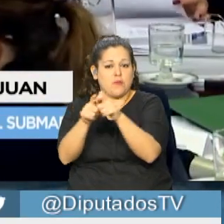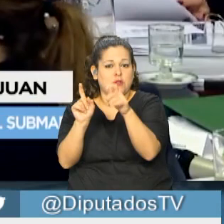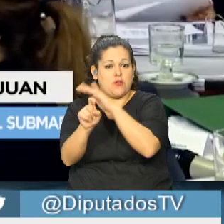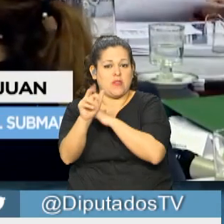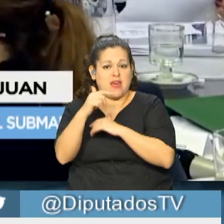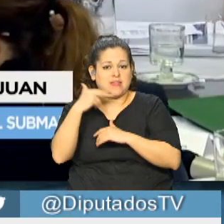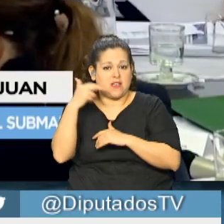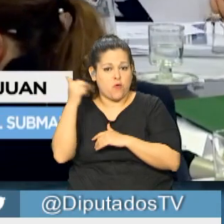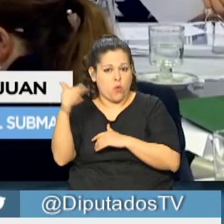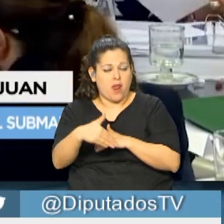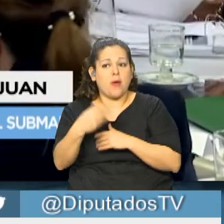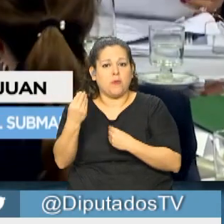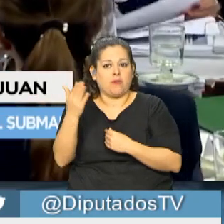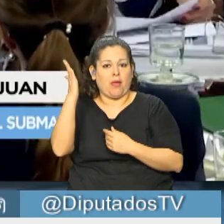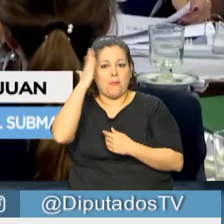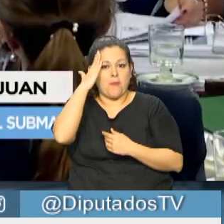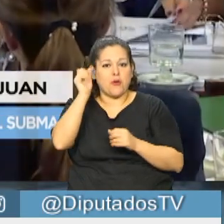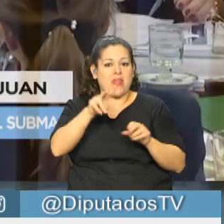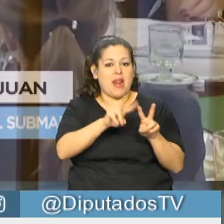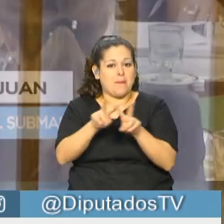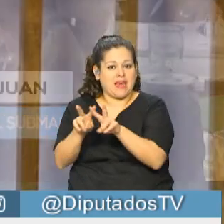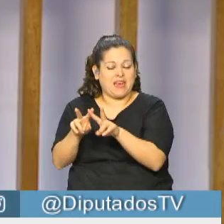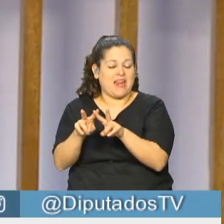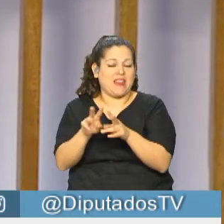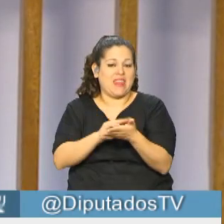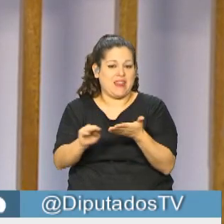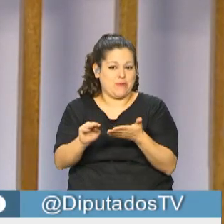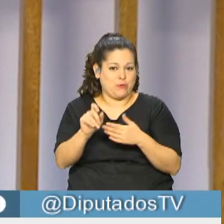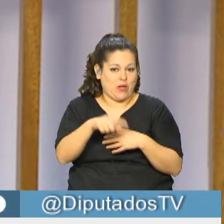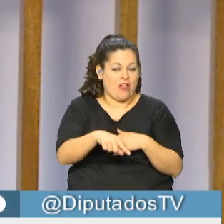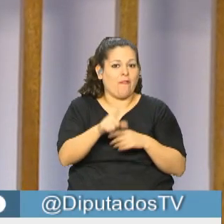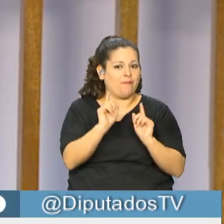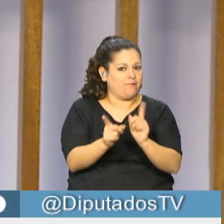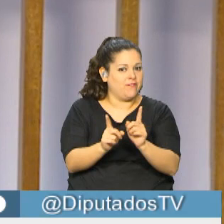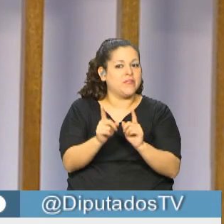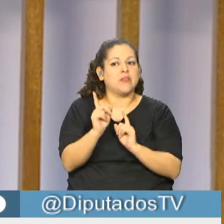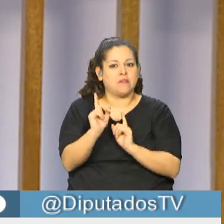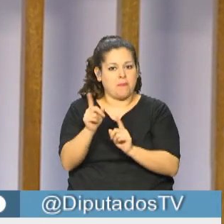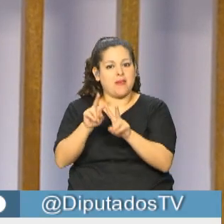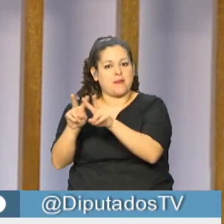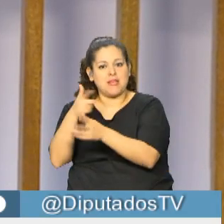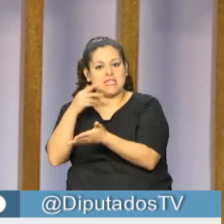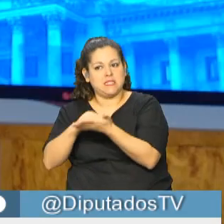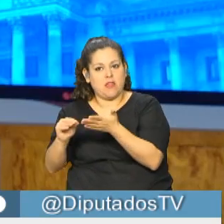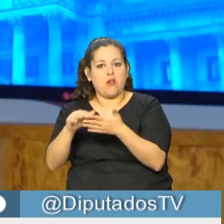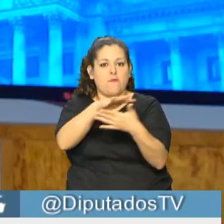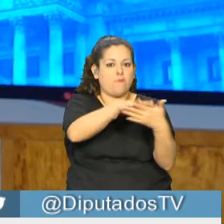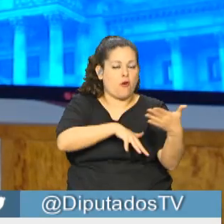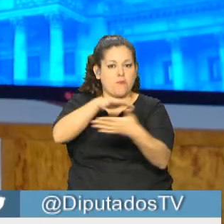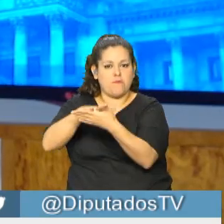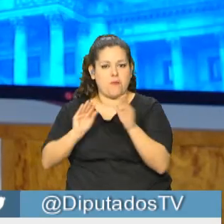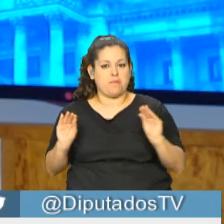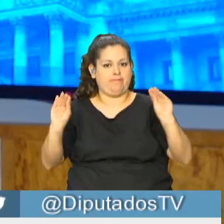también de la página web tanto de la Cámara de Diputados como de Senadores. Allí pueden ver el informe, que es muy pormenorizado. Le